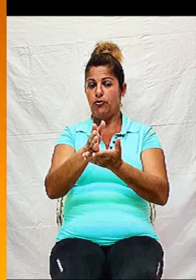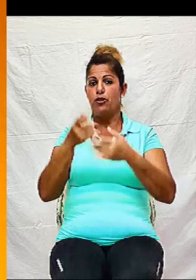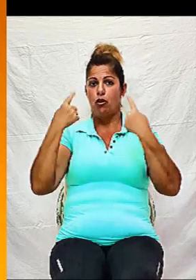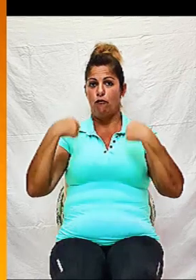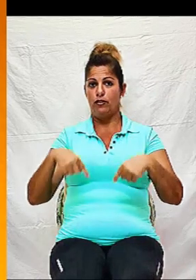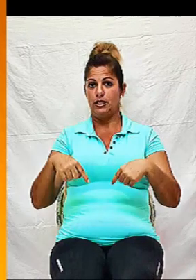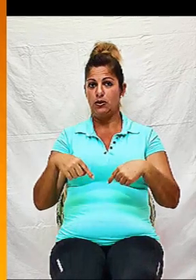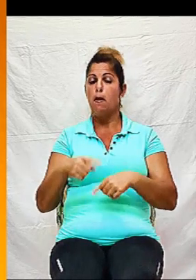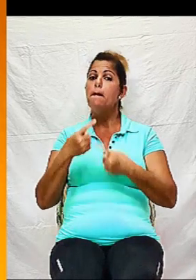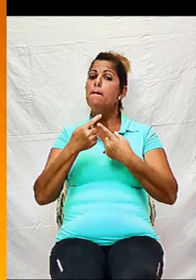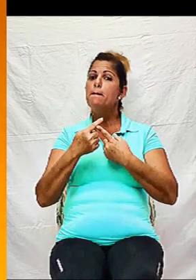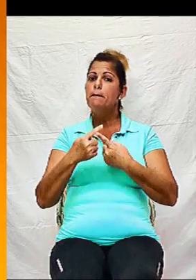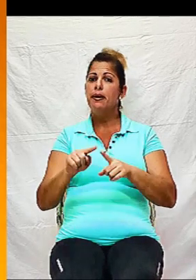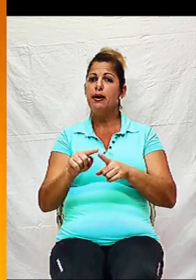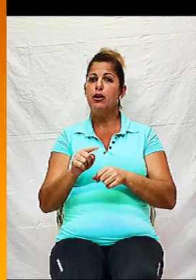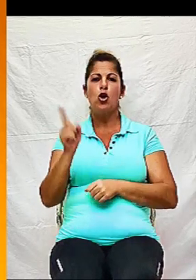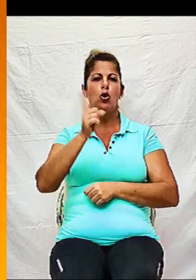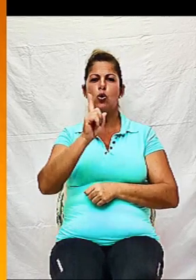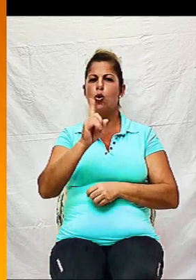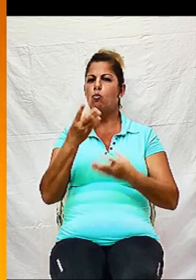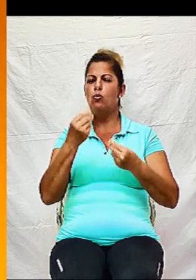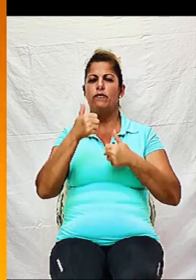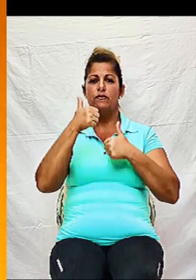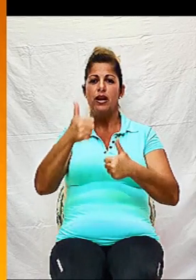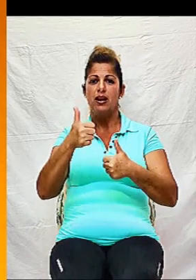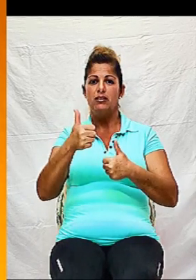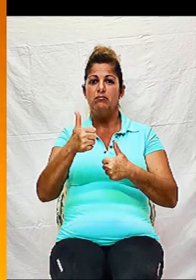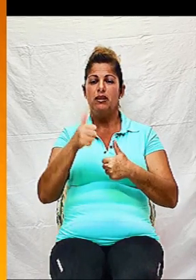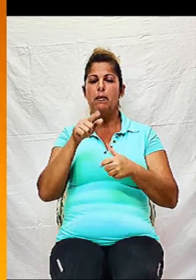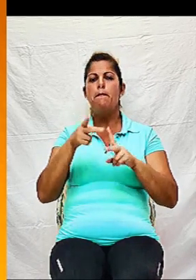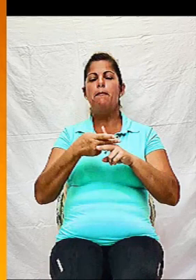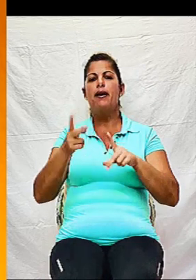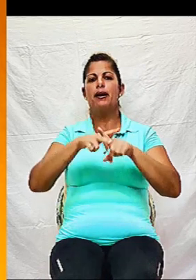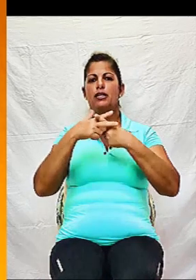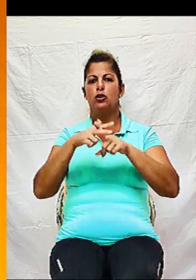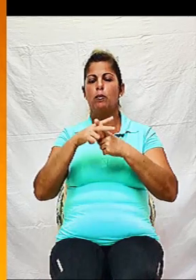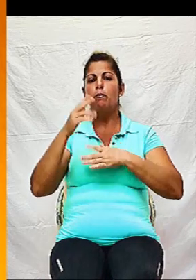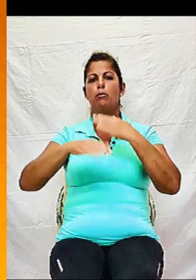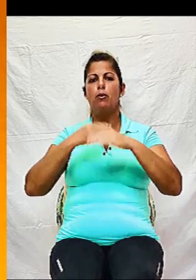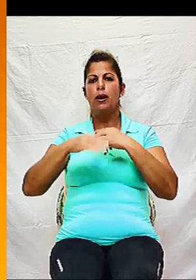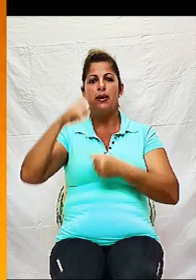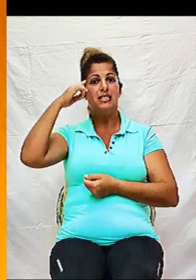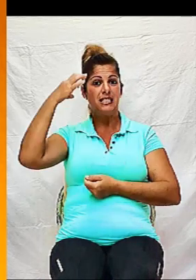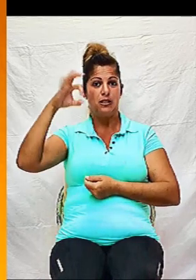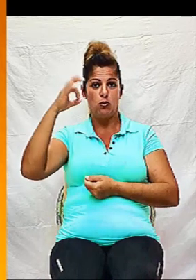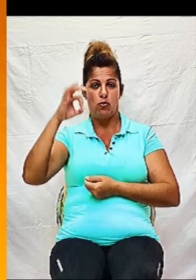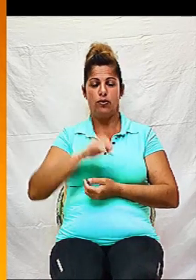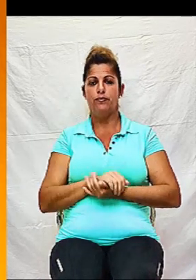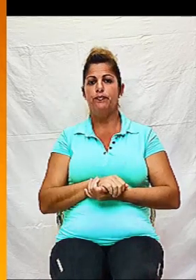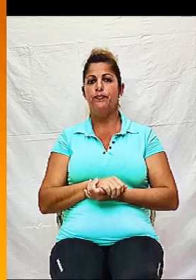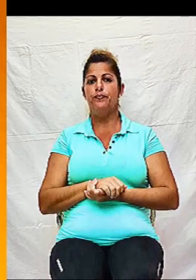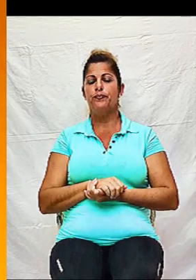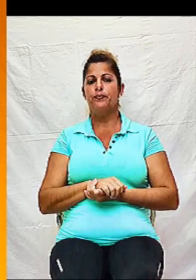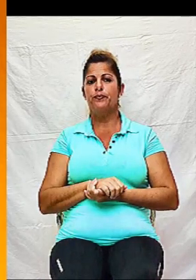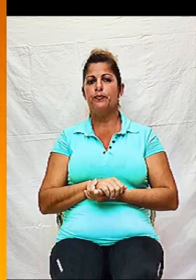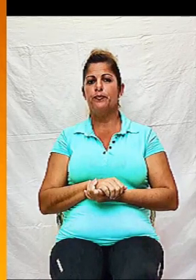de lo físico, pero ineficaz si lo usamos para solucionar los problemas psicológicos creados